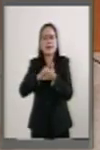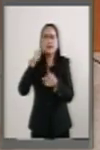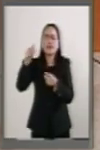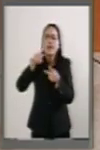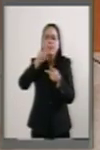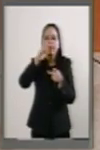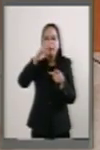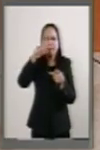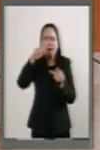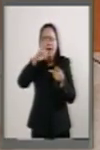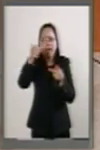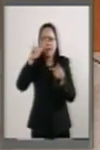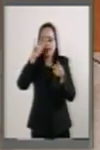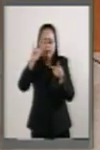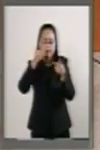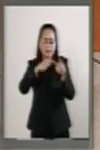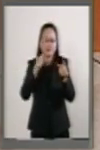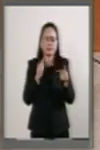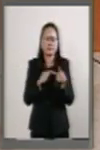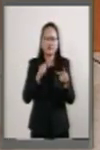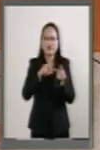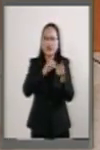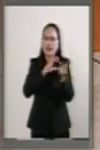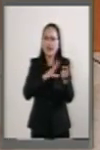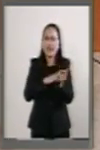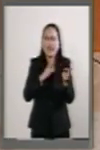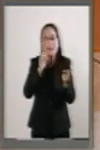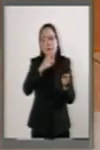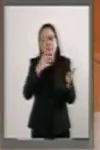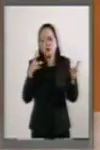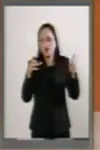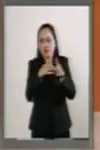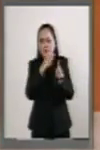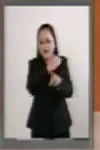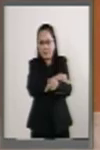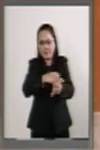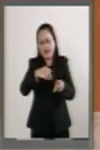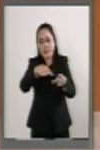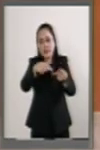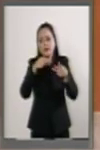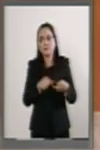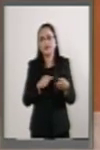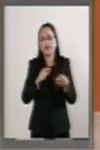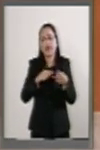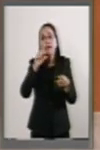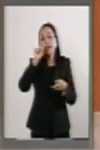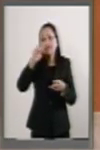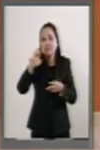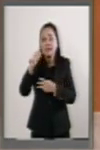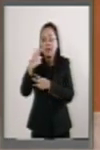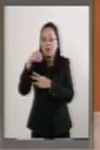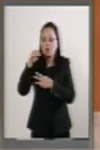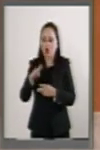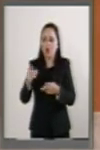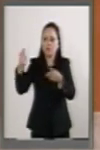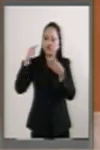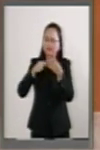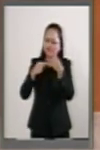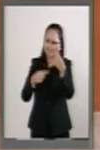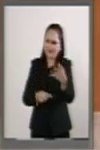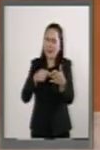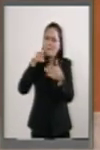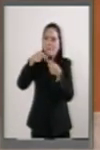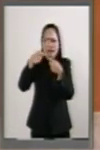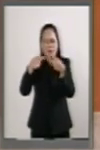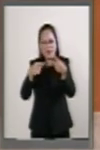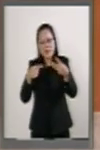Tepeji, al registro del estado familiar, posteriormente a la Secretaría de Gobernación, después a la Cancillería, hasta que